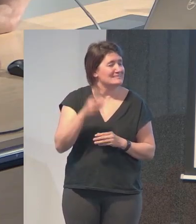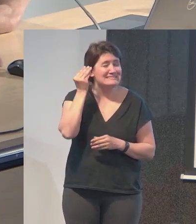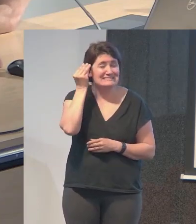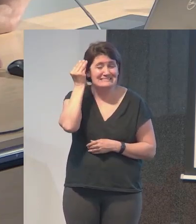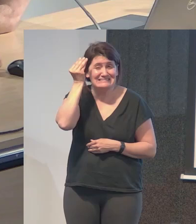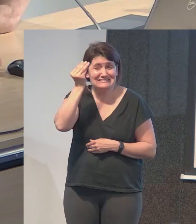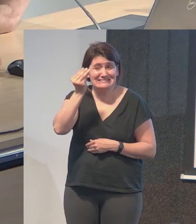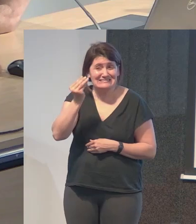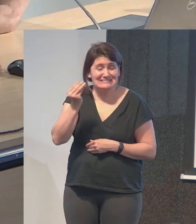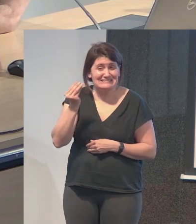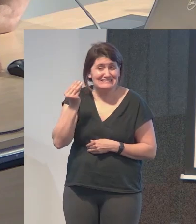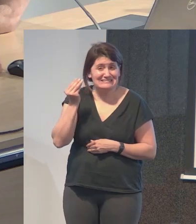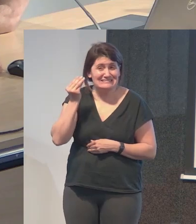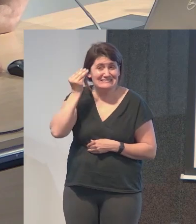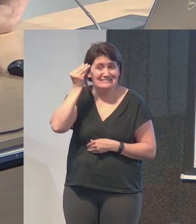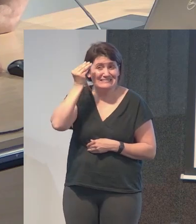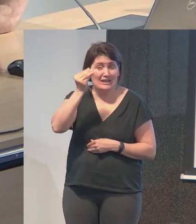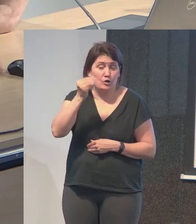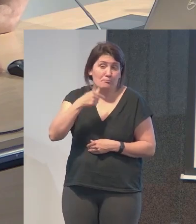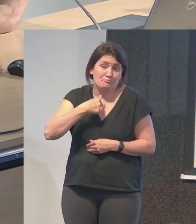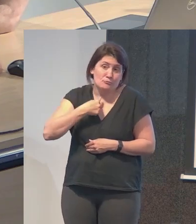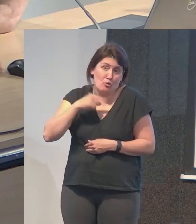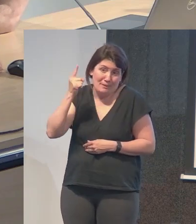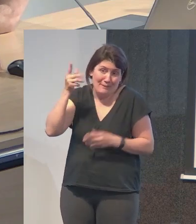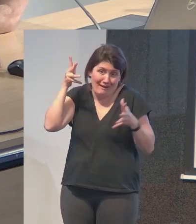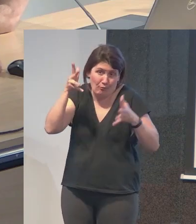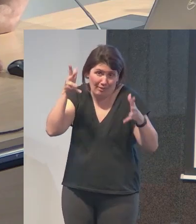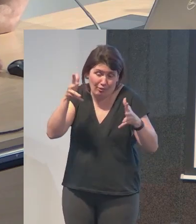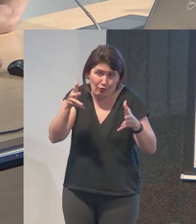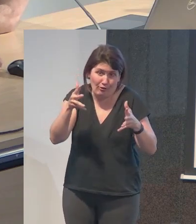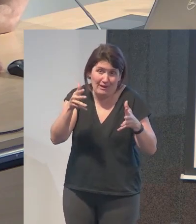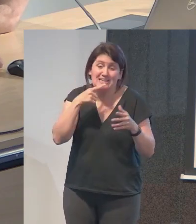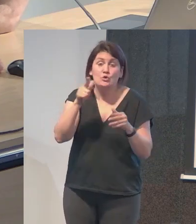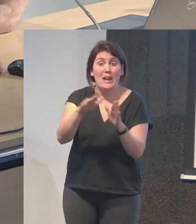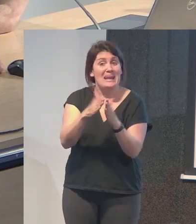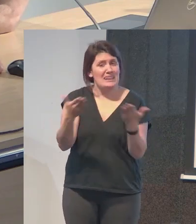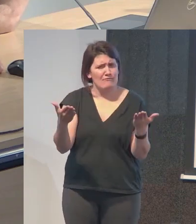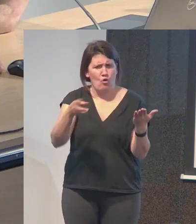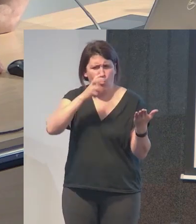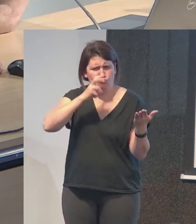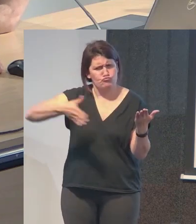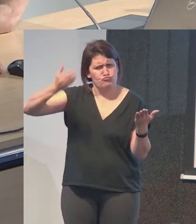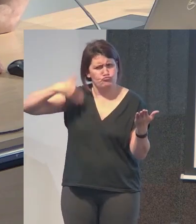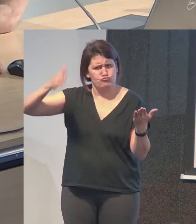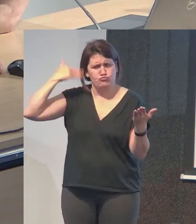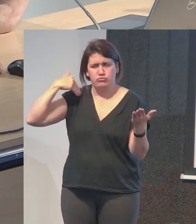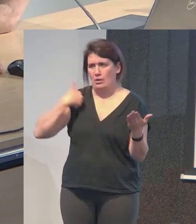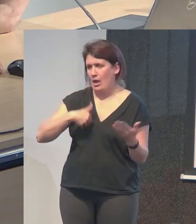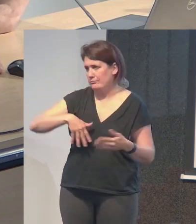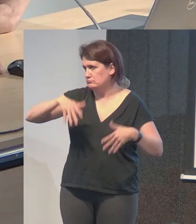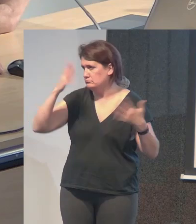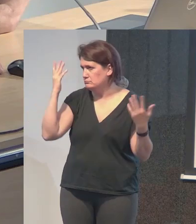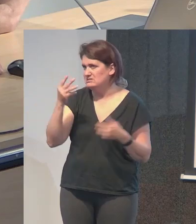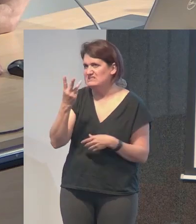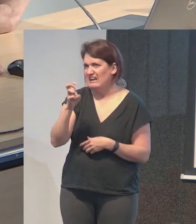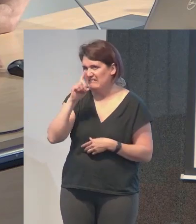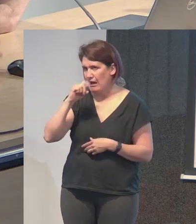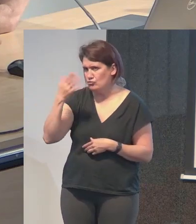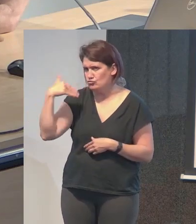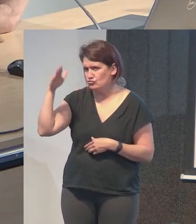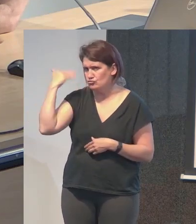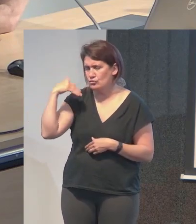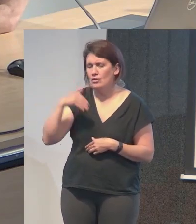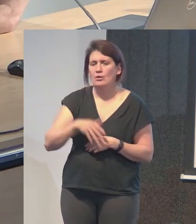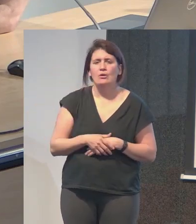creo que la primera recomendación que te haría es un libro bastante antiguo, creo que tiene ya 30